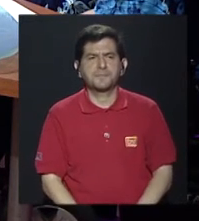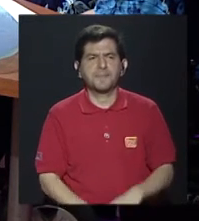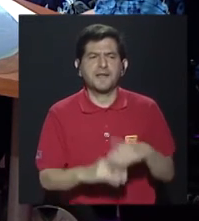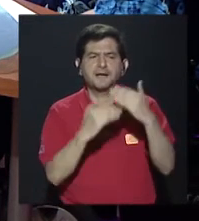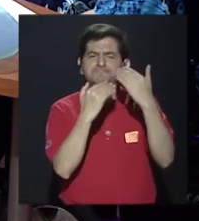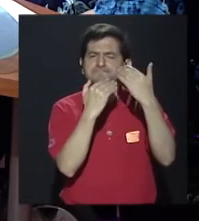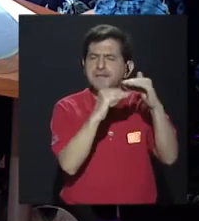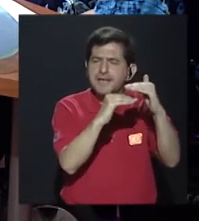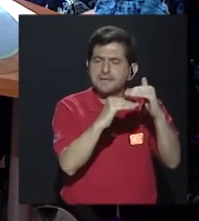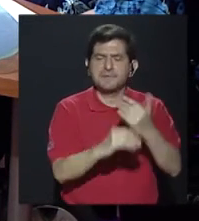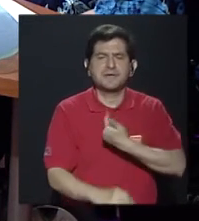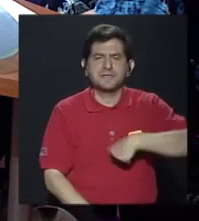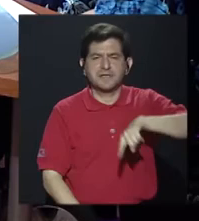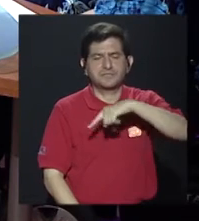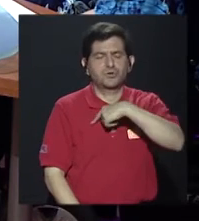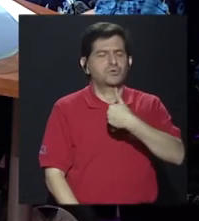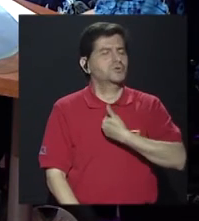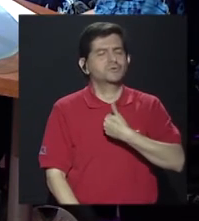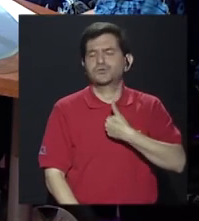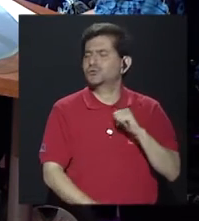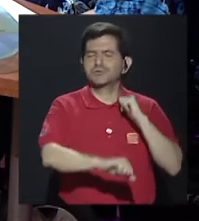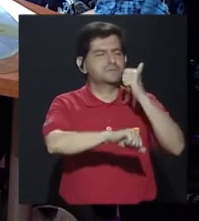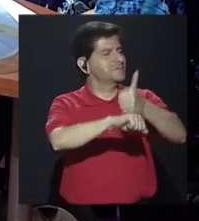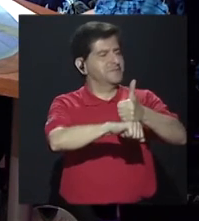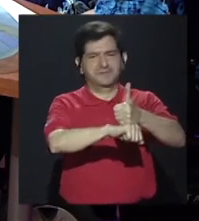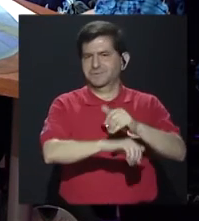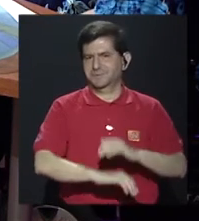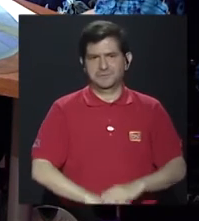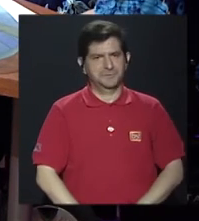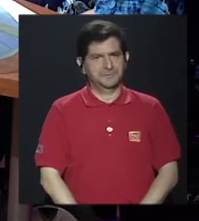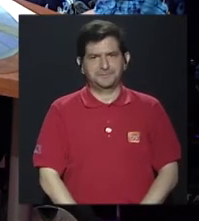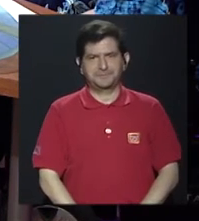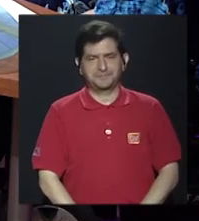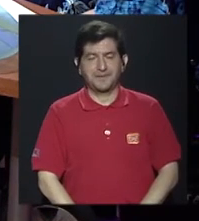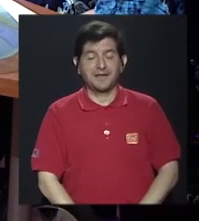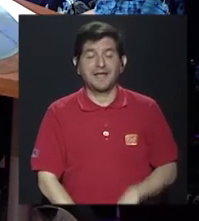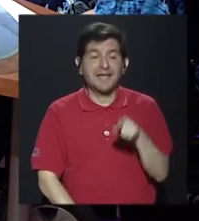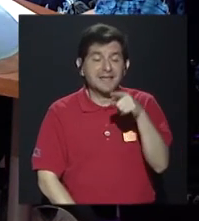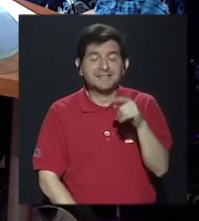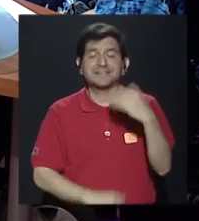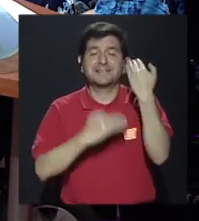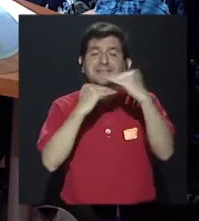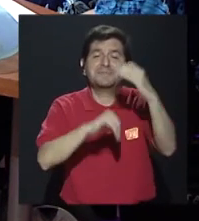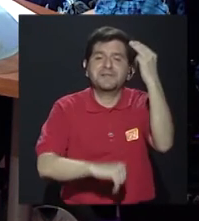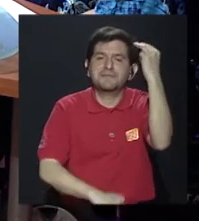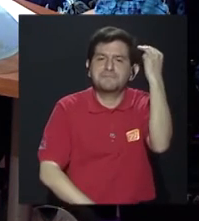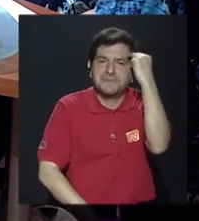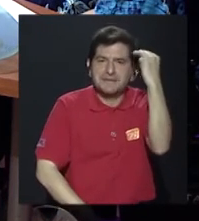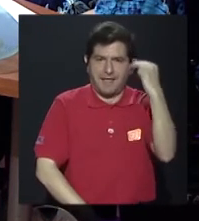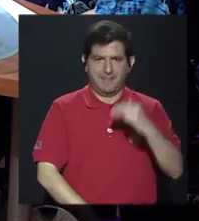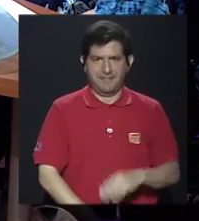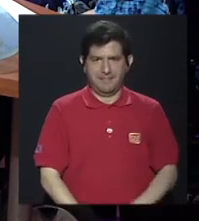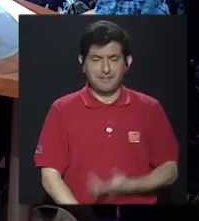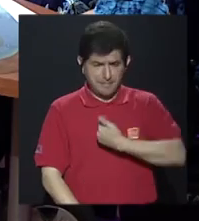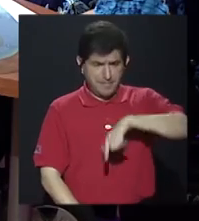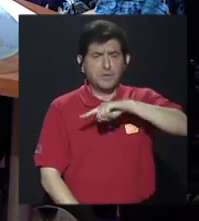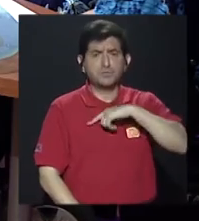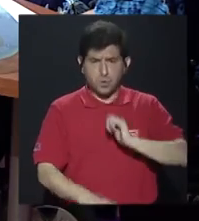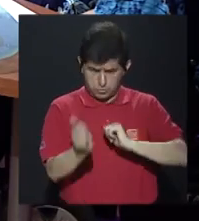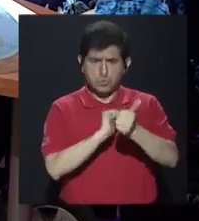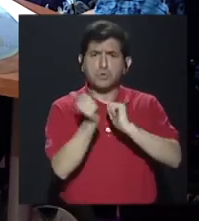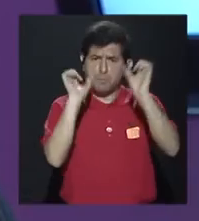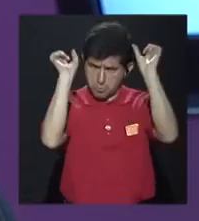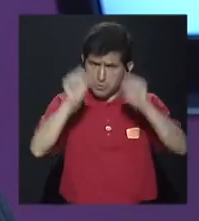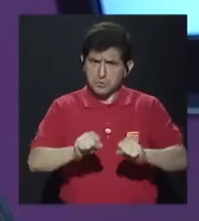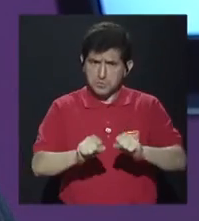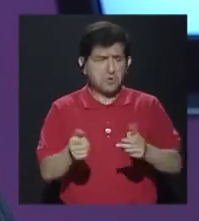Damaris, nos la ponemos cada una. La limitación es mental, podemos hacer deporte, podemos hacer lo